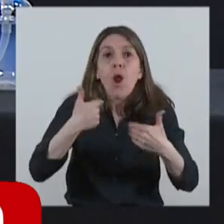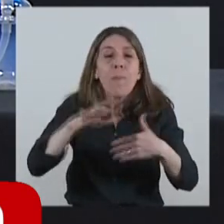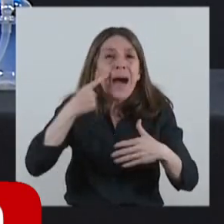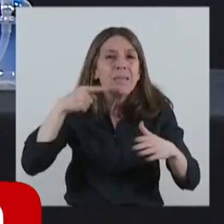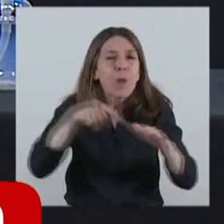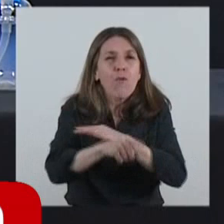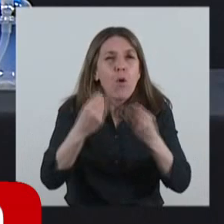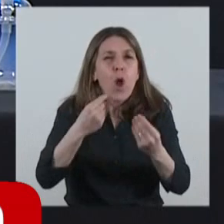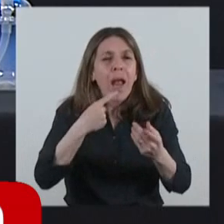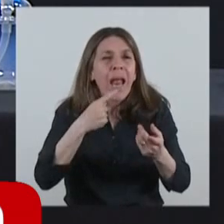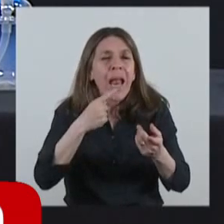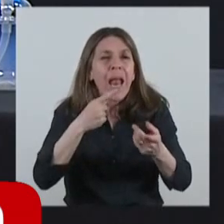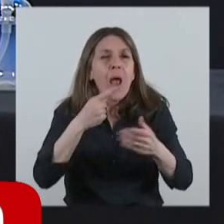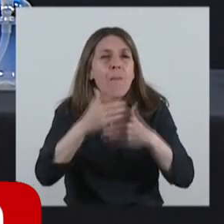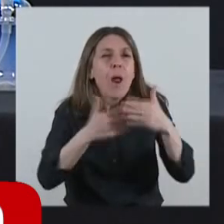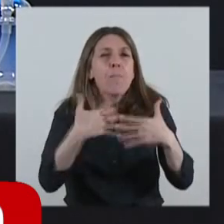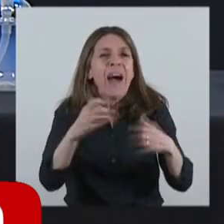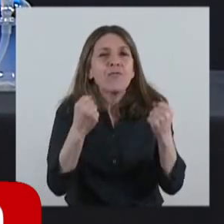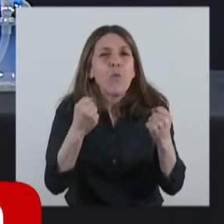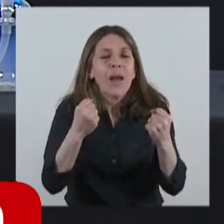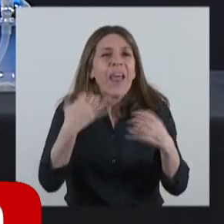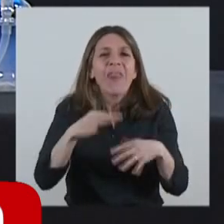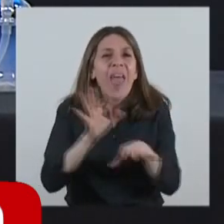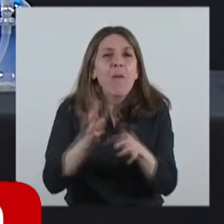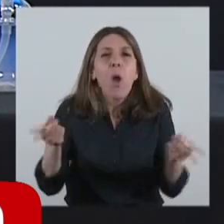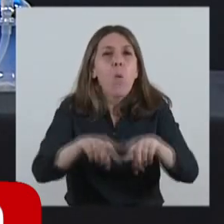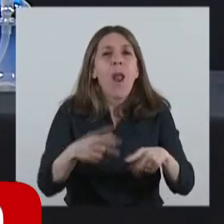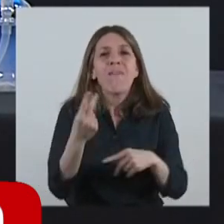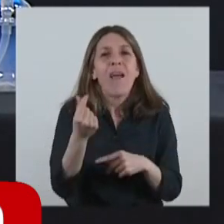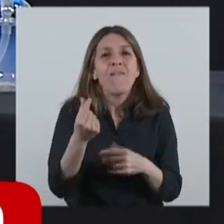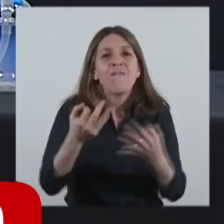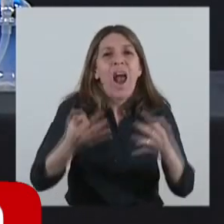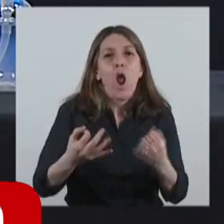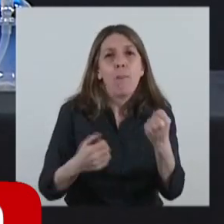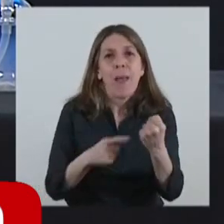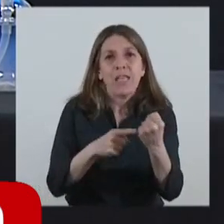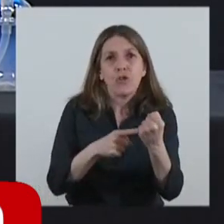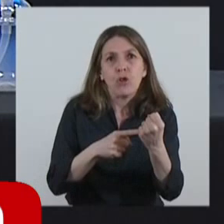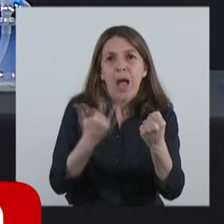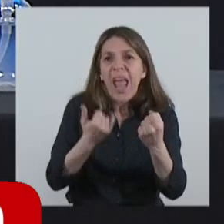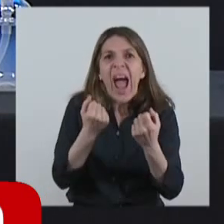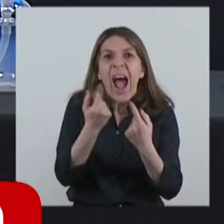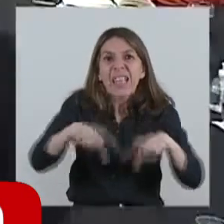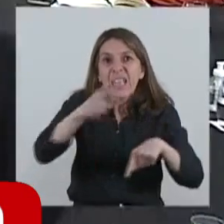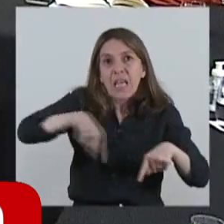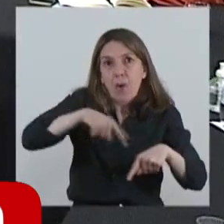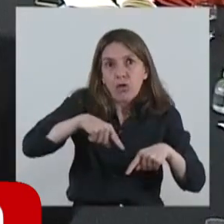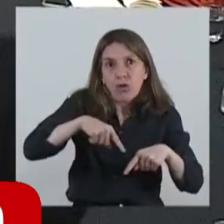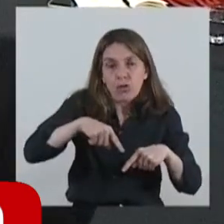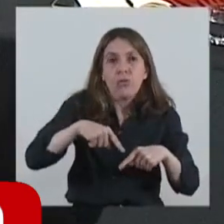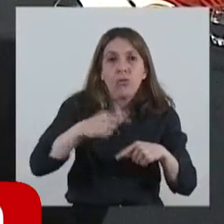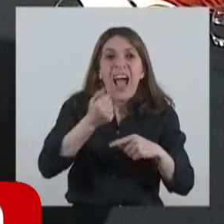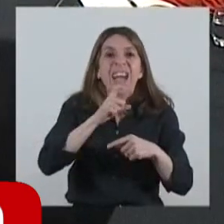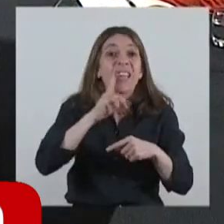profundizar ese proceso. Ha habido una recuperación de la demanda por activos en pesos. Con las medidas que estamos